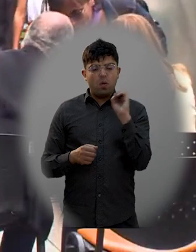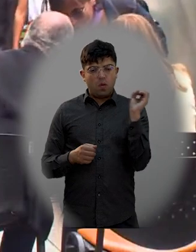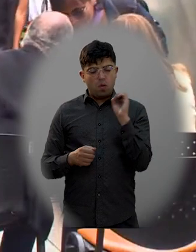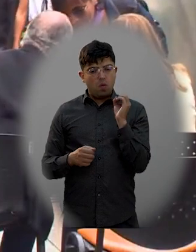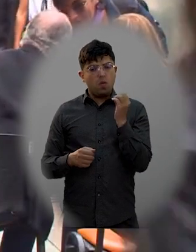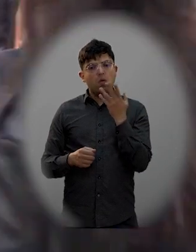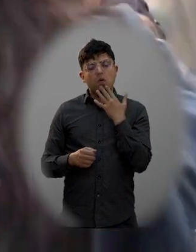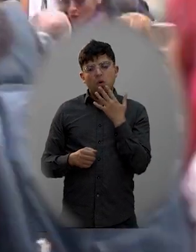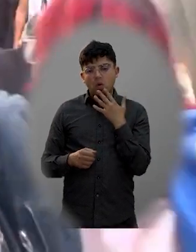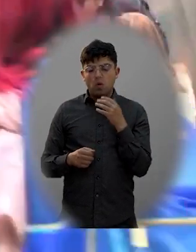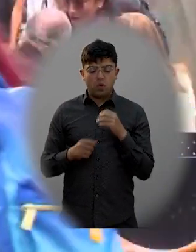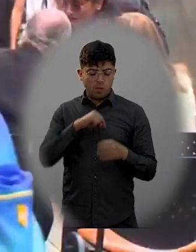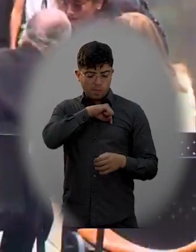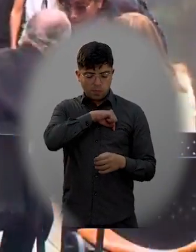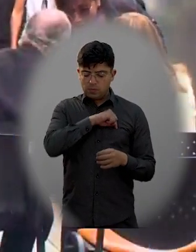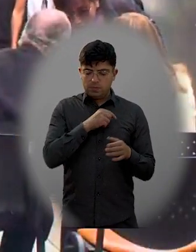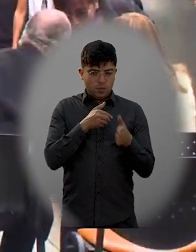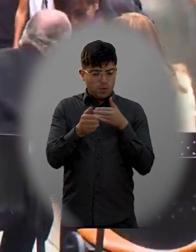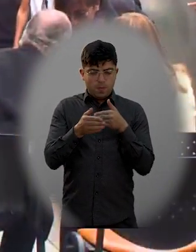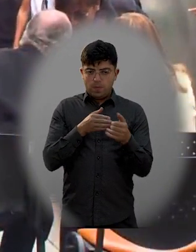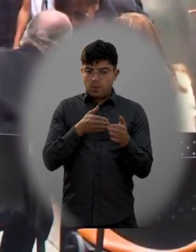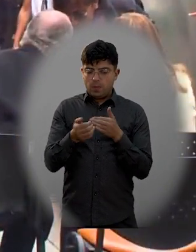de qué color está en su interior.